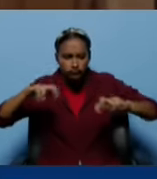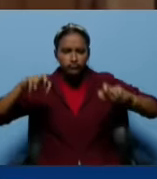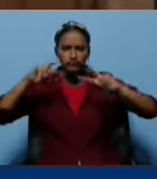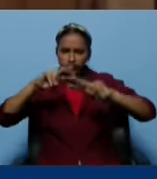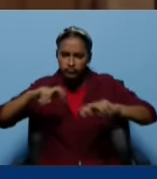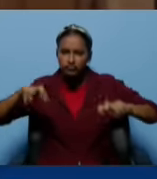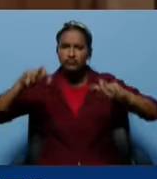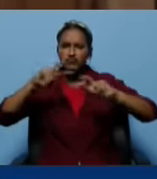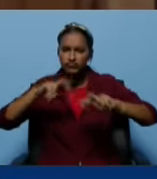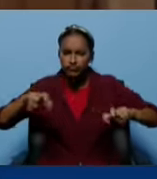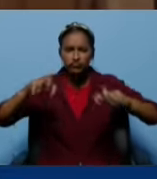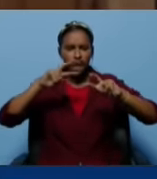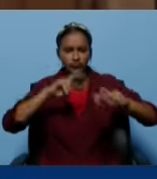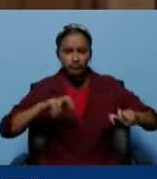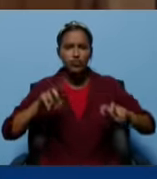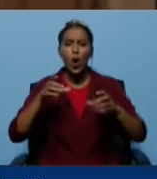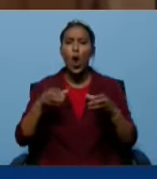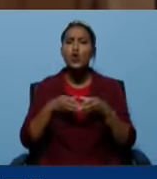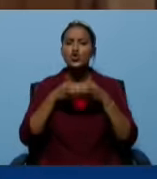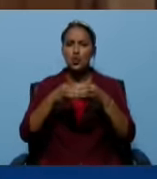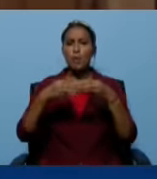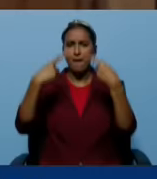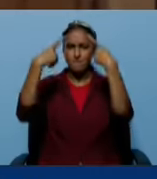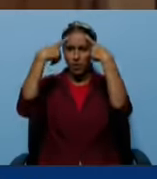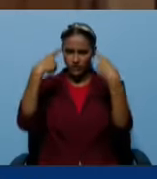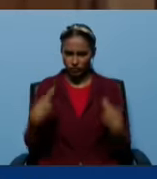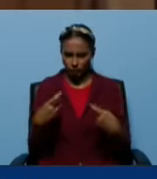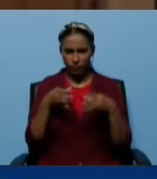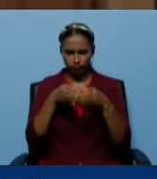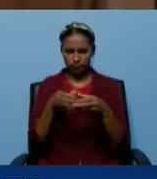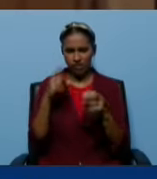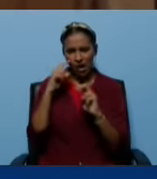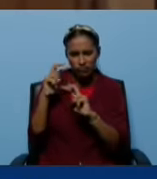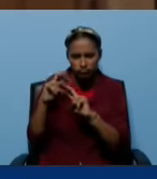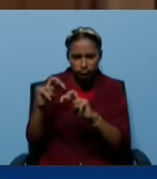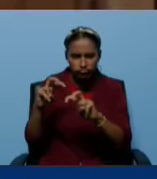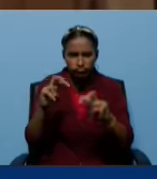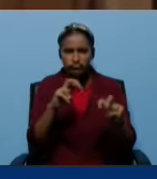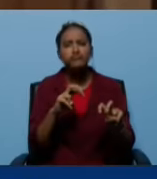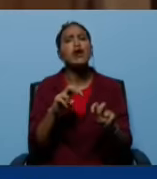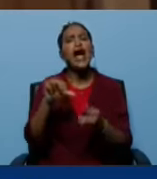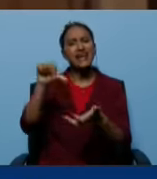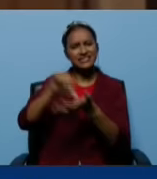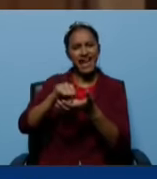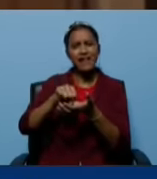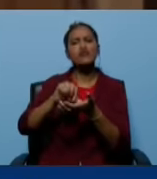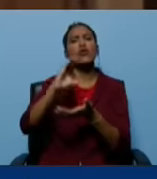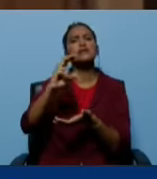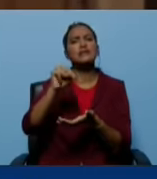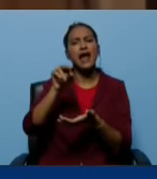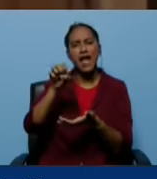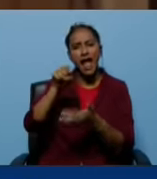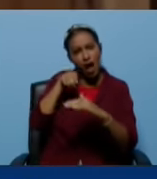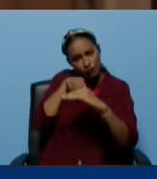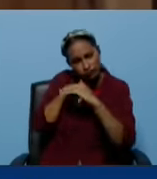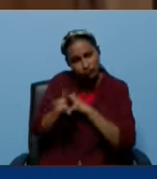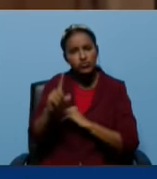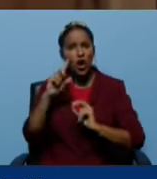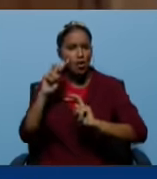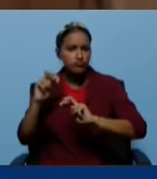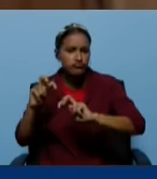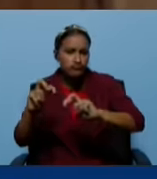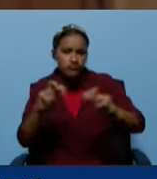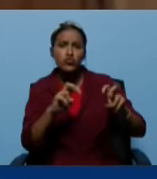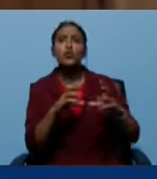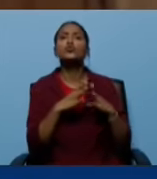de esos resultados, que fueron además verificados en el centro de totalización del Consejo Nacional Electoral. Nosotros vamos a seguir